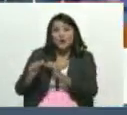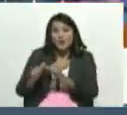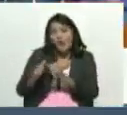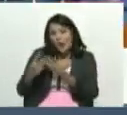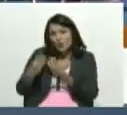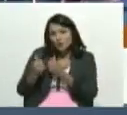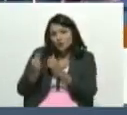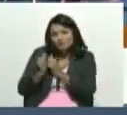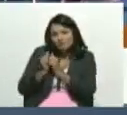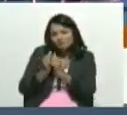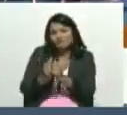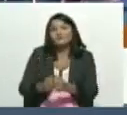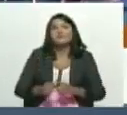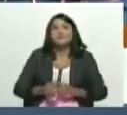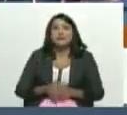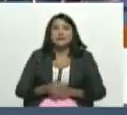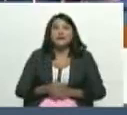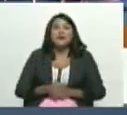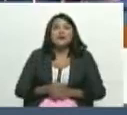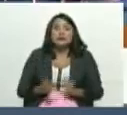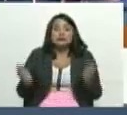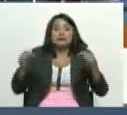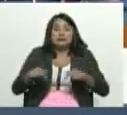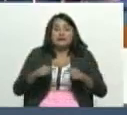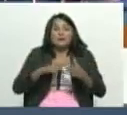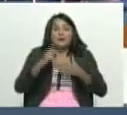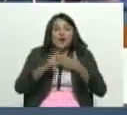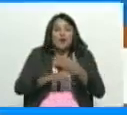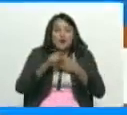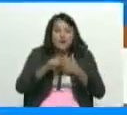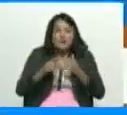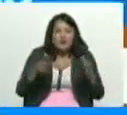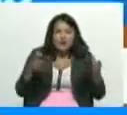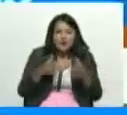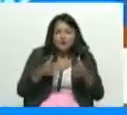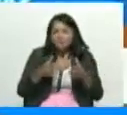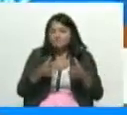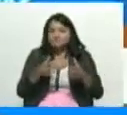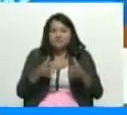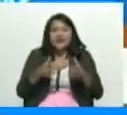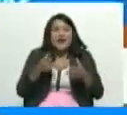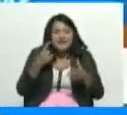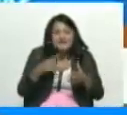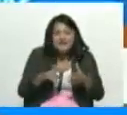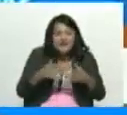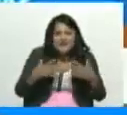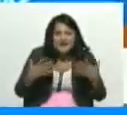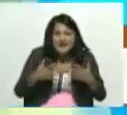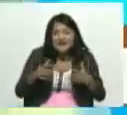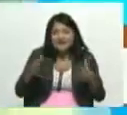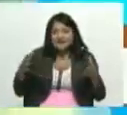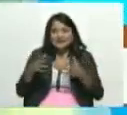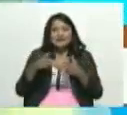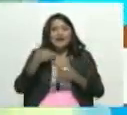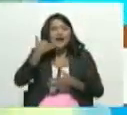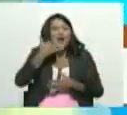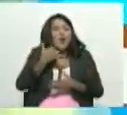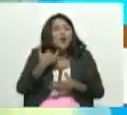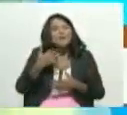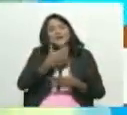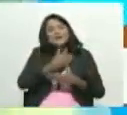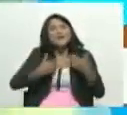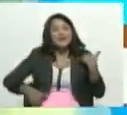hablamos Que en esos programas más que una reunión había una comunión que la no presidente se convirtió